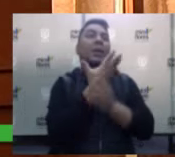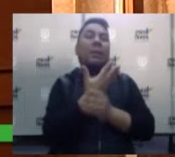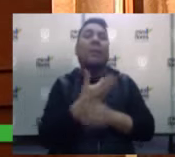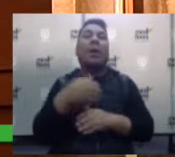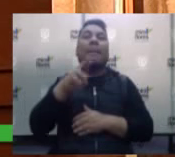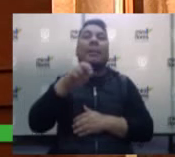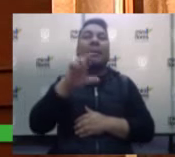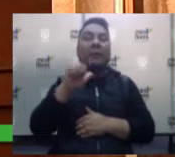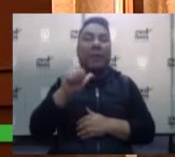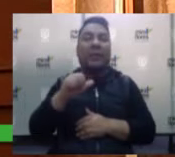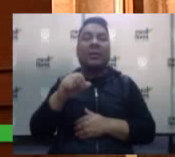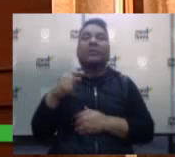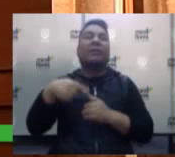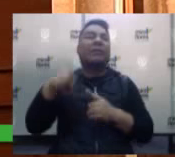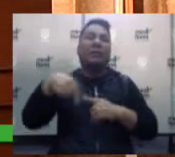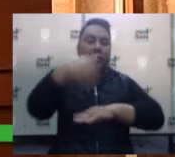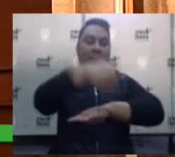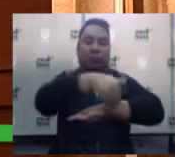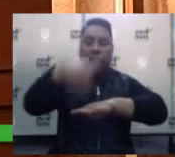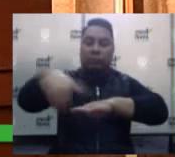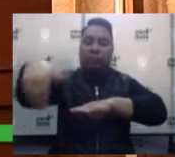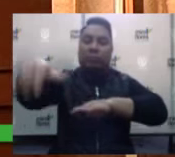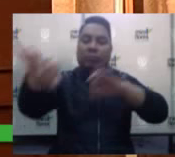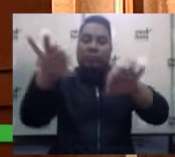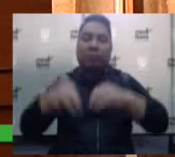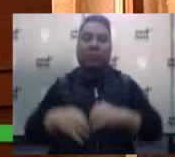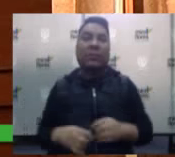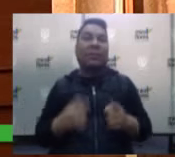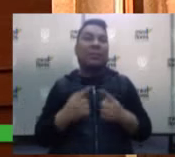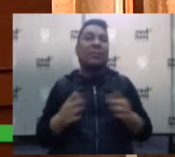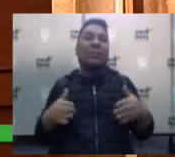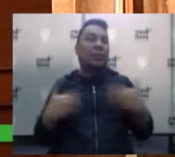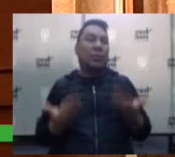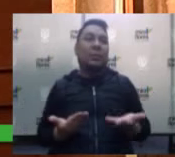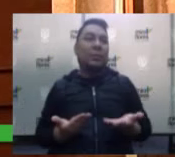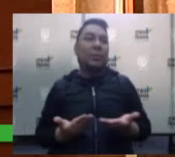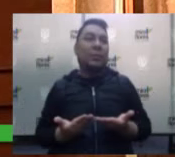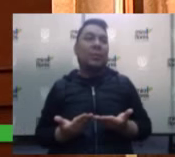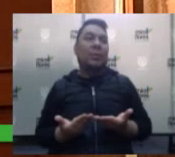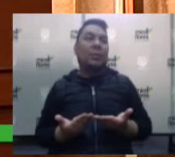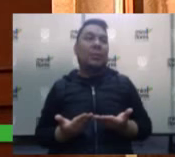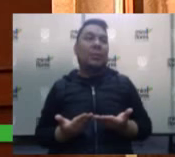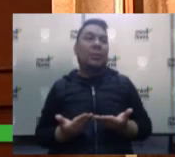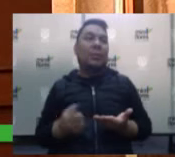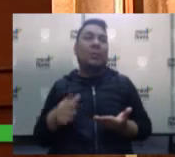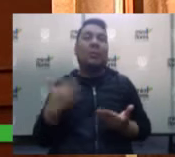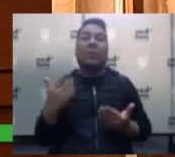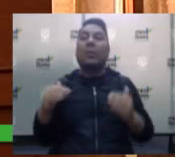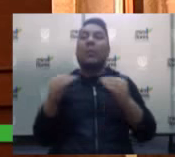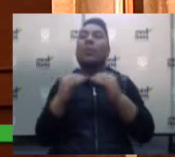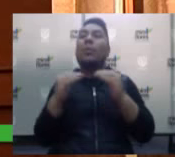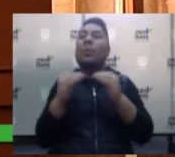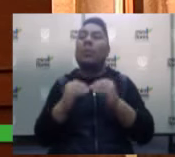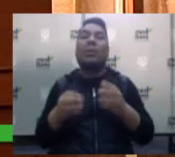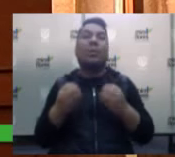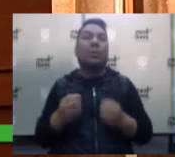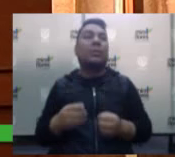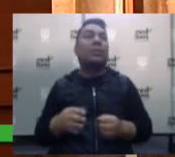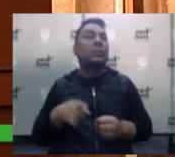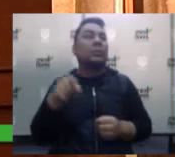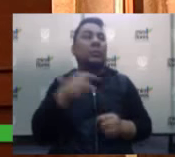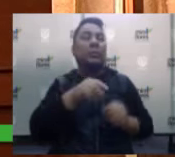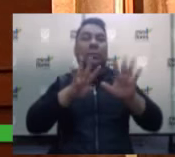Boloña y tantas otras. Definitivamente no podríamos de manera por igual repartir